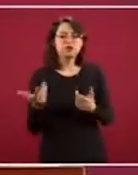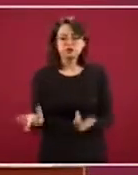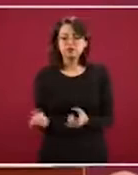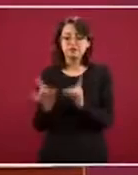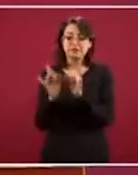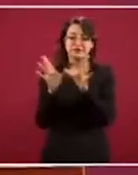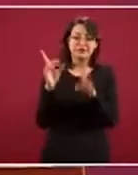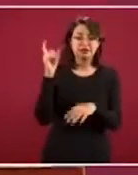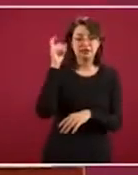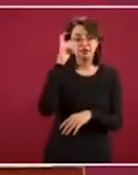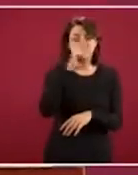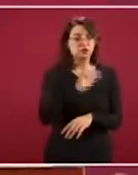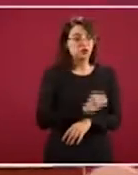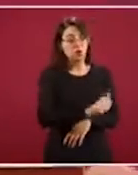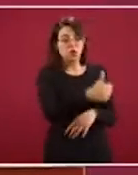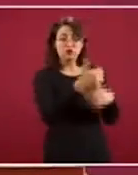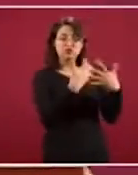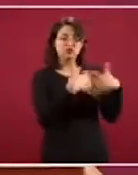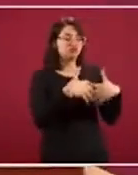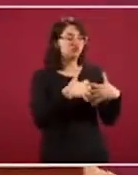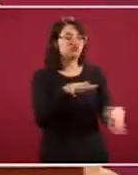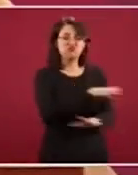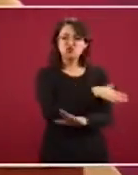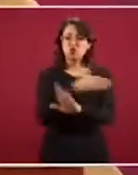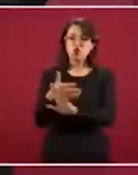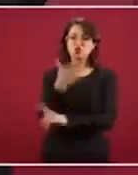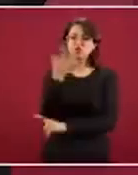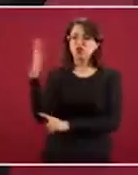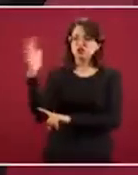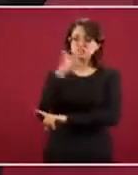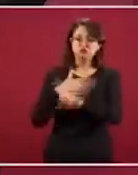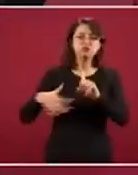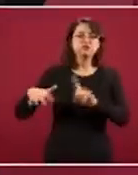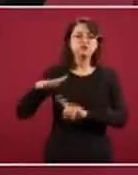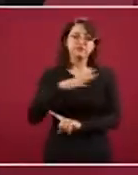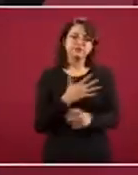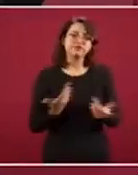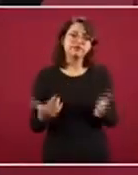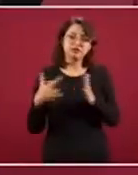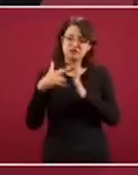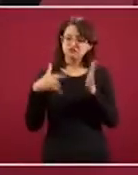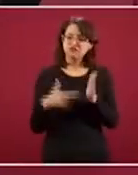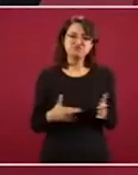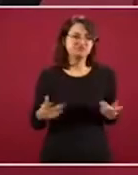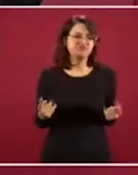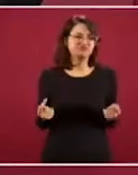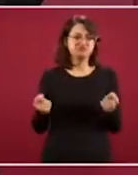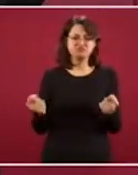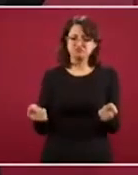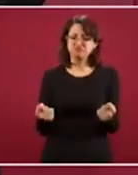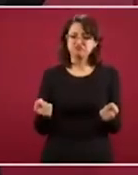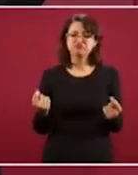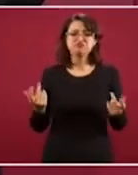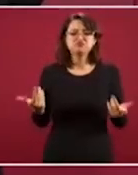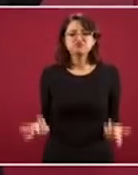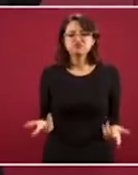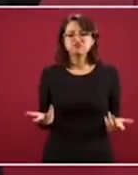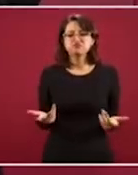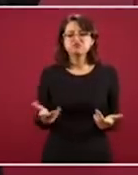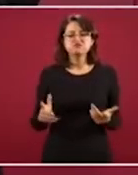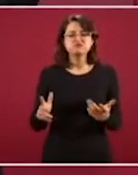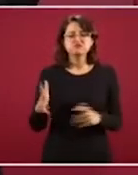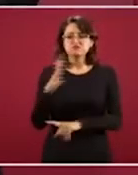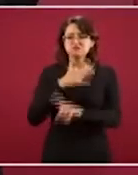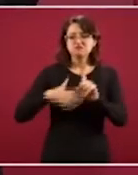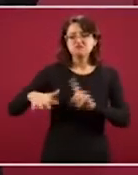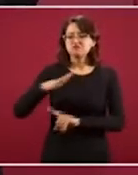difícil que no están siguiendo digamos la reglamentación las normas del punto de vista ambiental